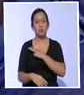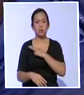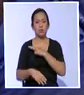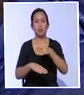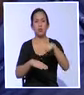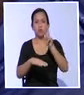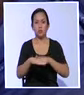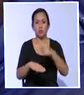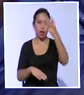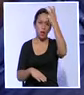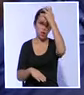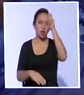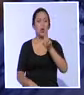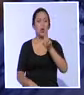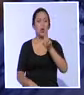nacional de educación una e